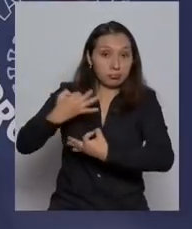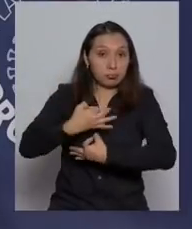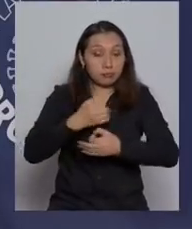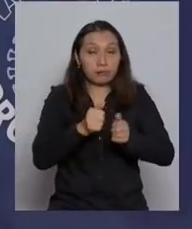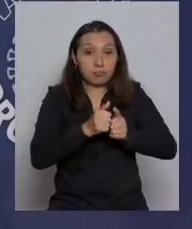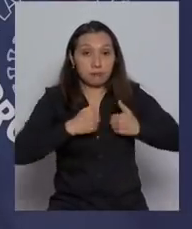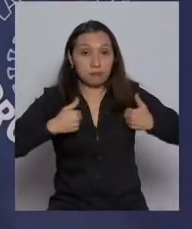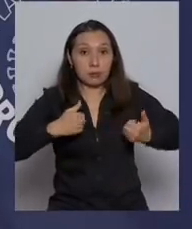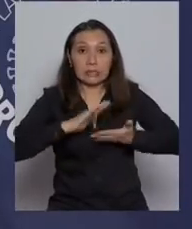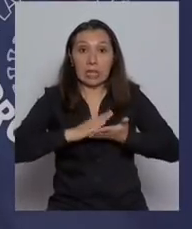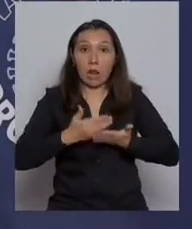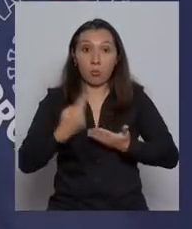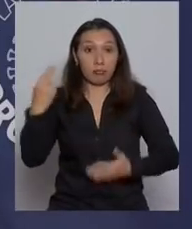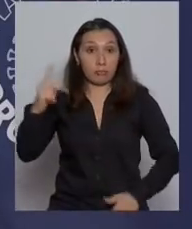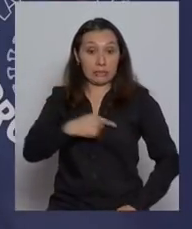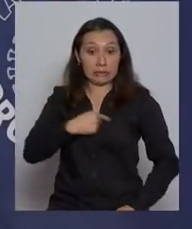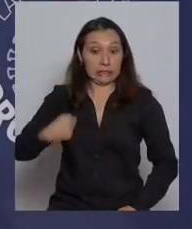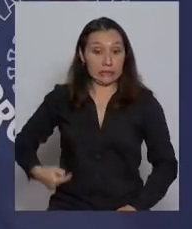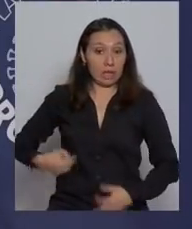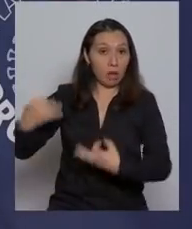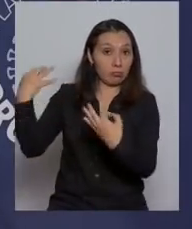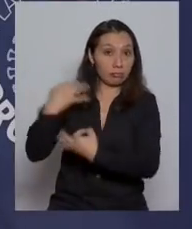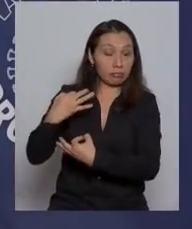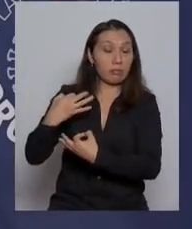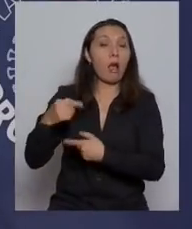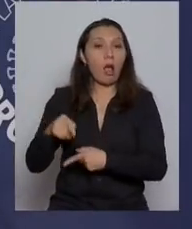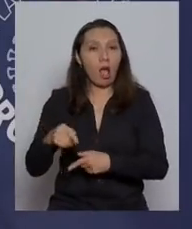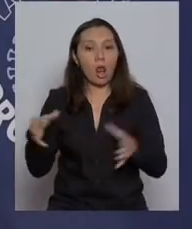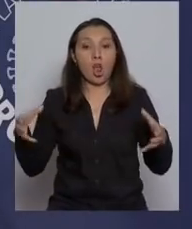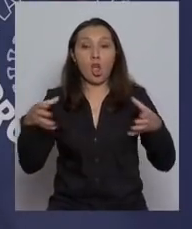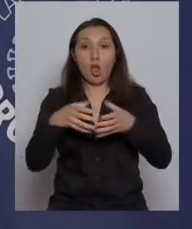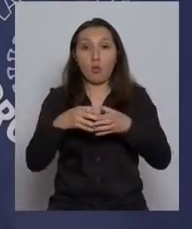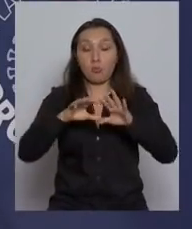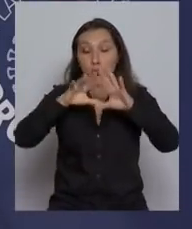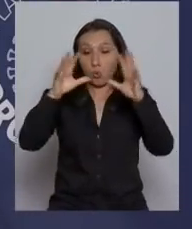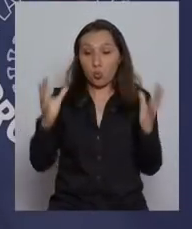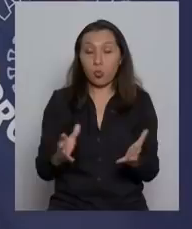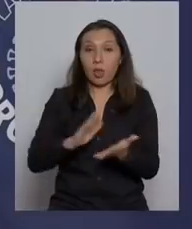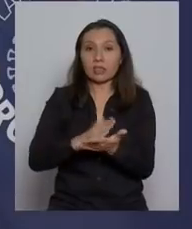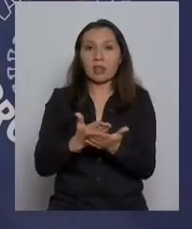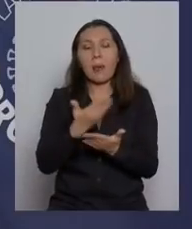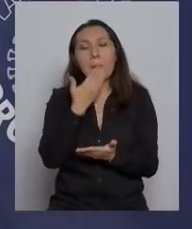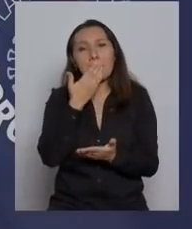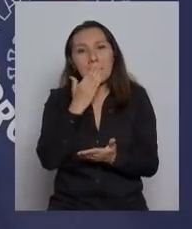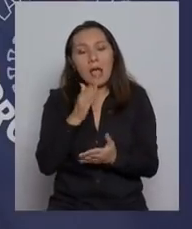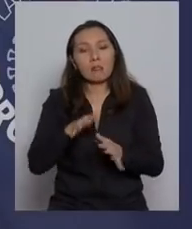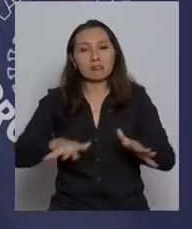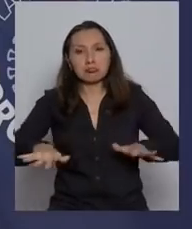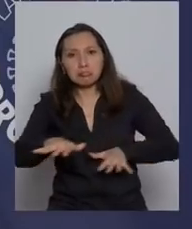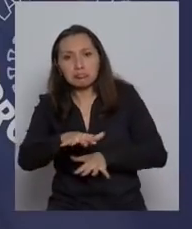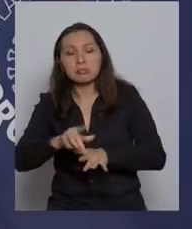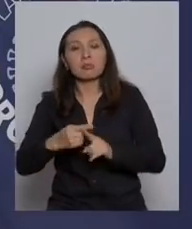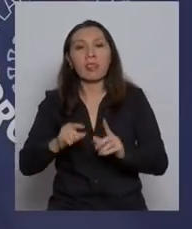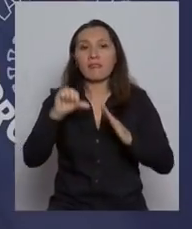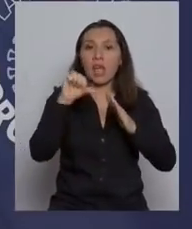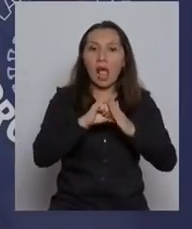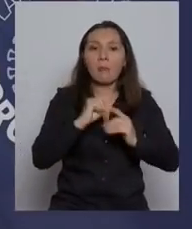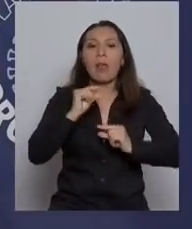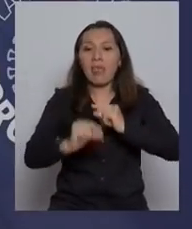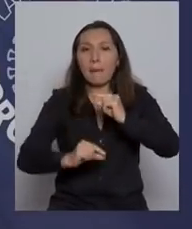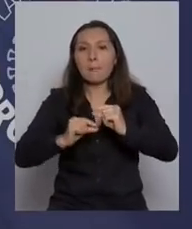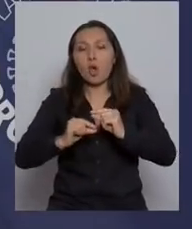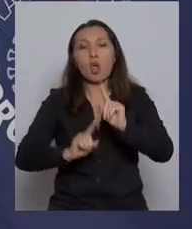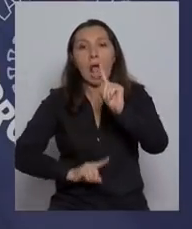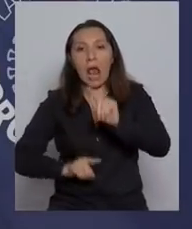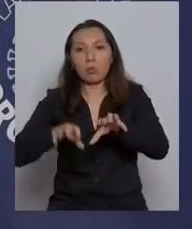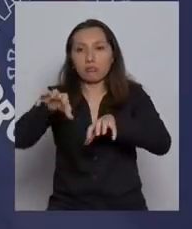las autoridades sanitarias chinas directamente, a la Organización Mundial de la Salud, de procesos dinámicos de cuarentenas progresivas,